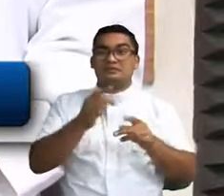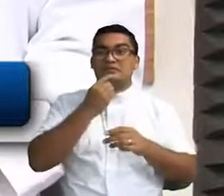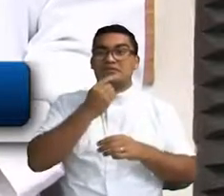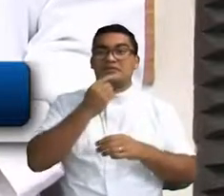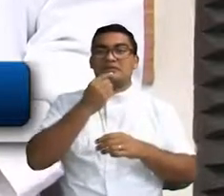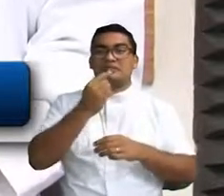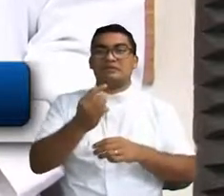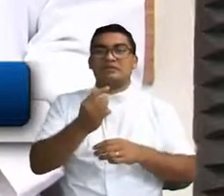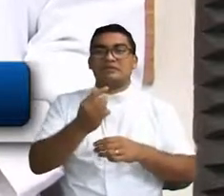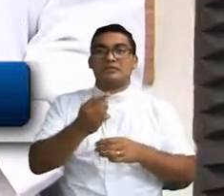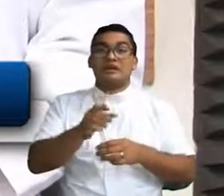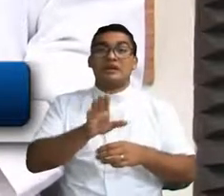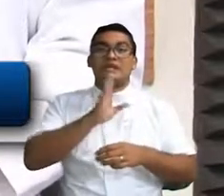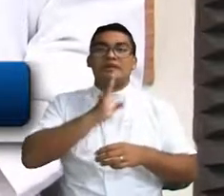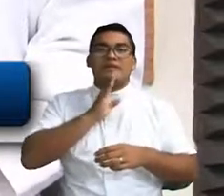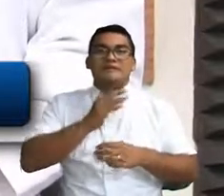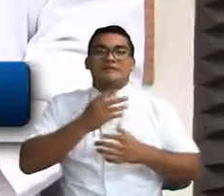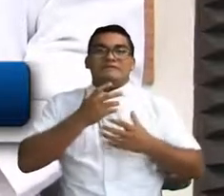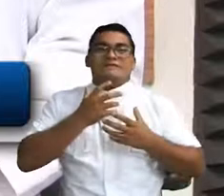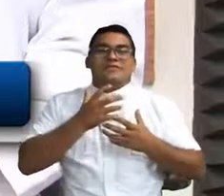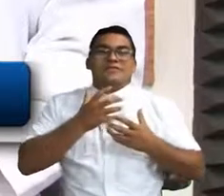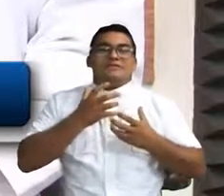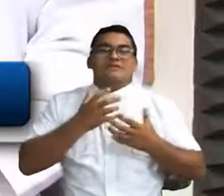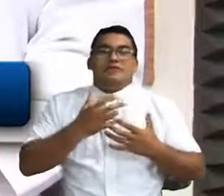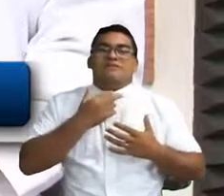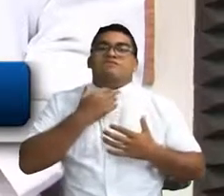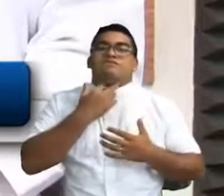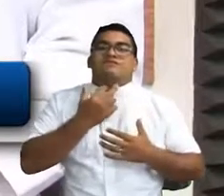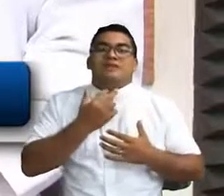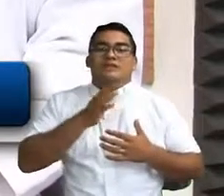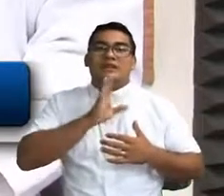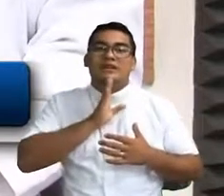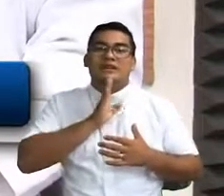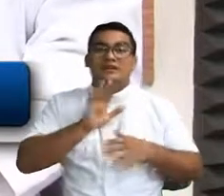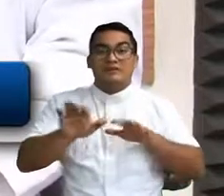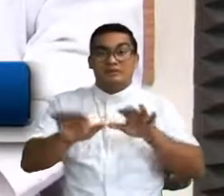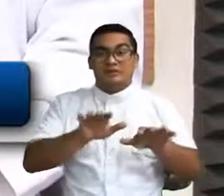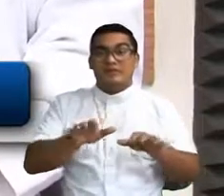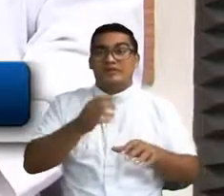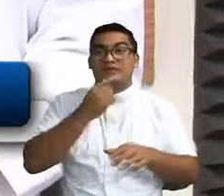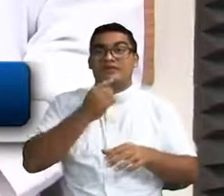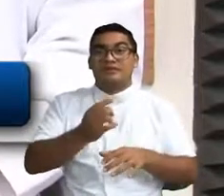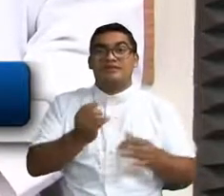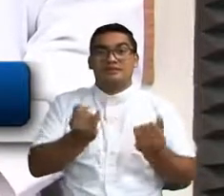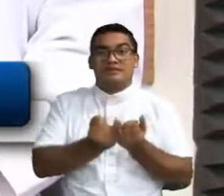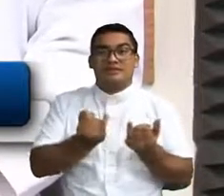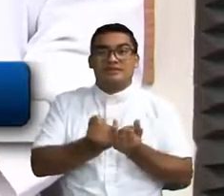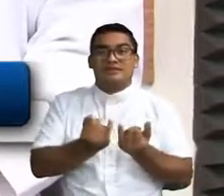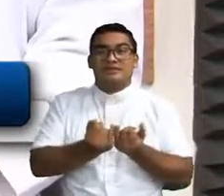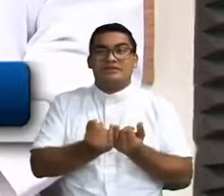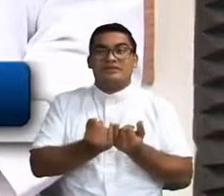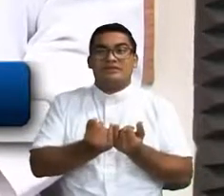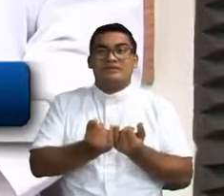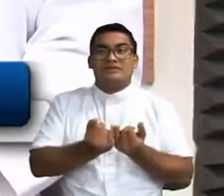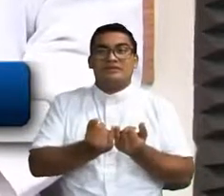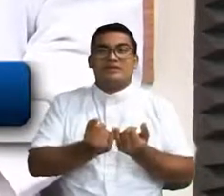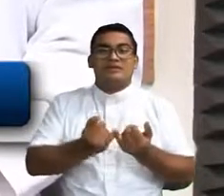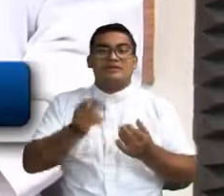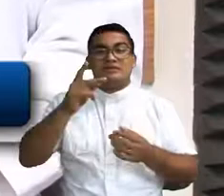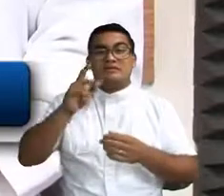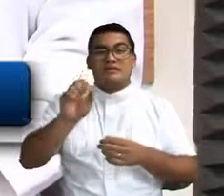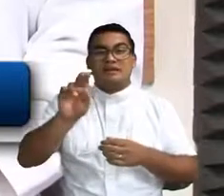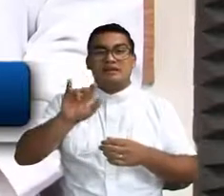da que no pueden hablar, les falta el aire, les da ataques de asfixia. Ahí es donde comienzan a entrar el famoso ataque de